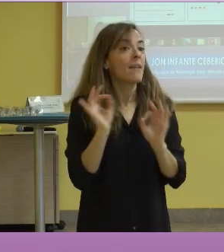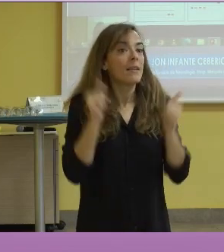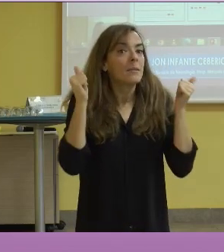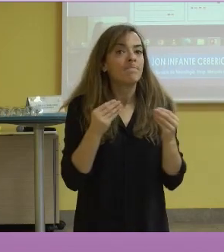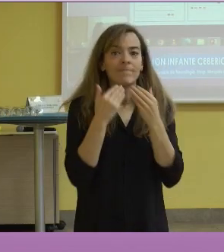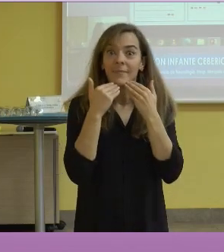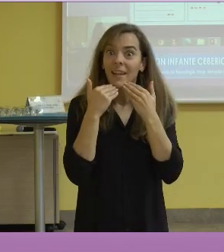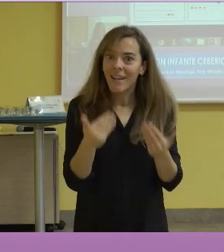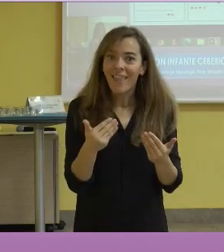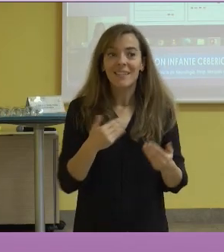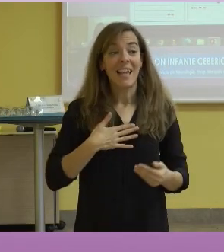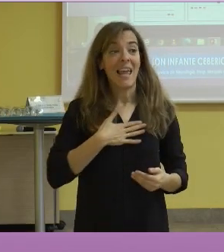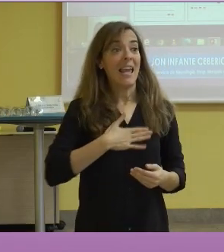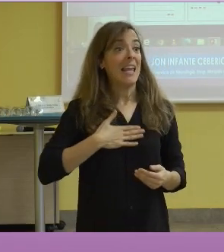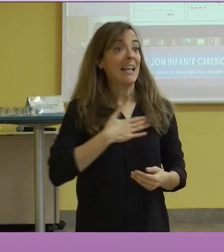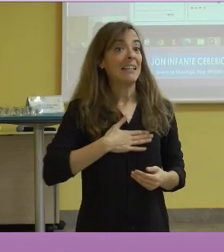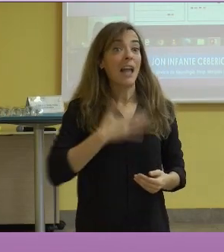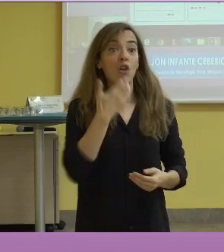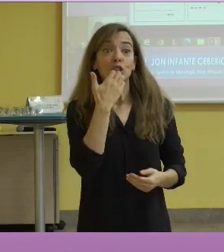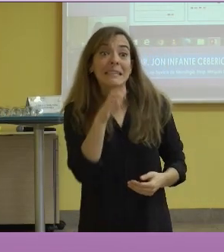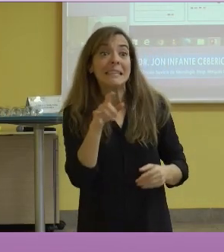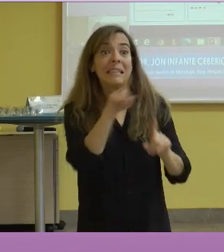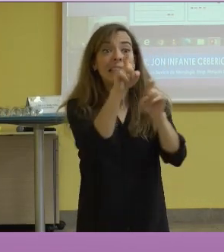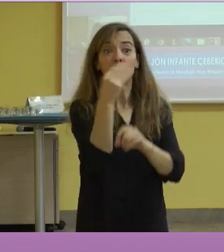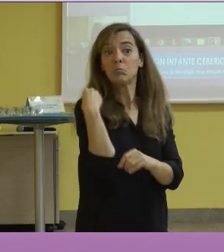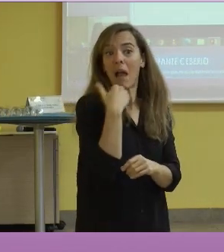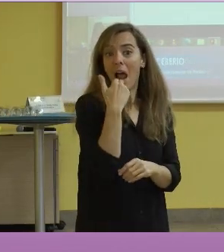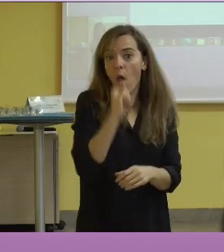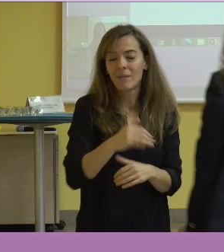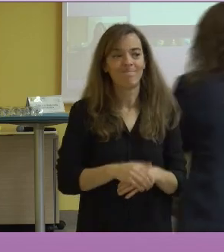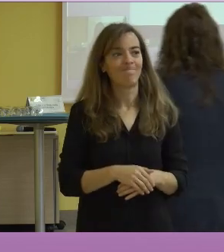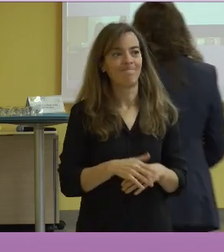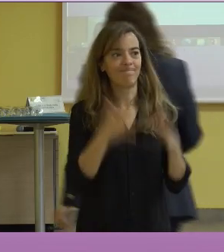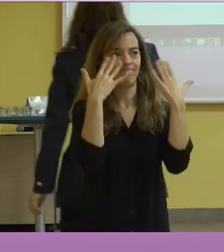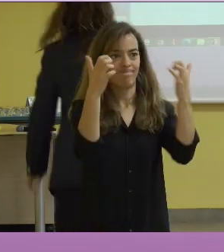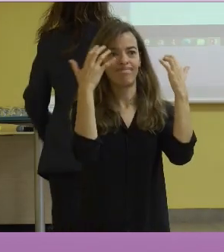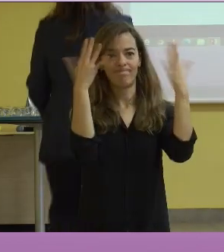y estaré encantado de responder las preguntas que queráis.